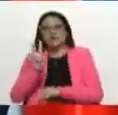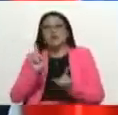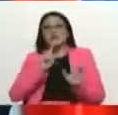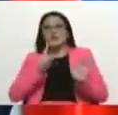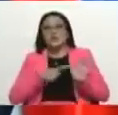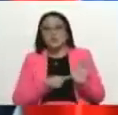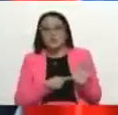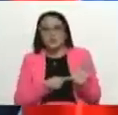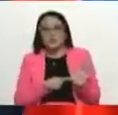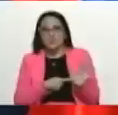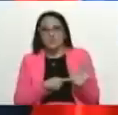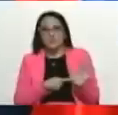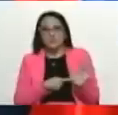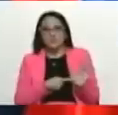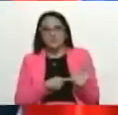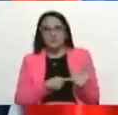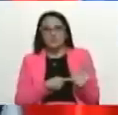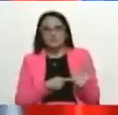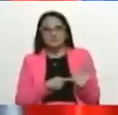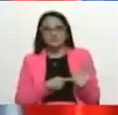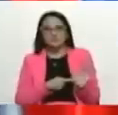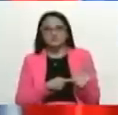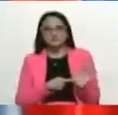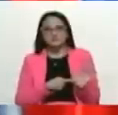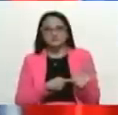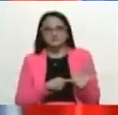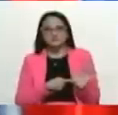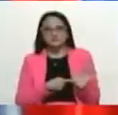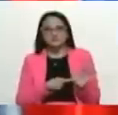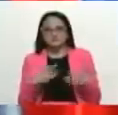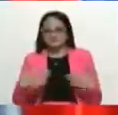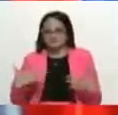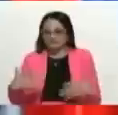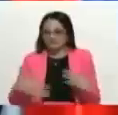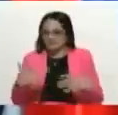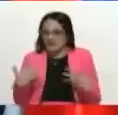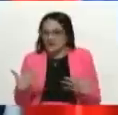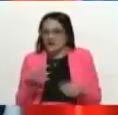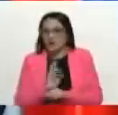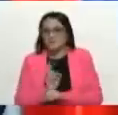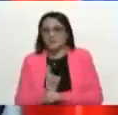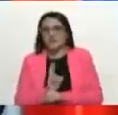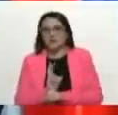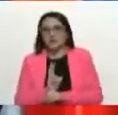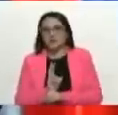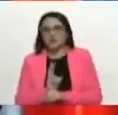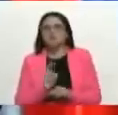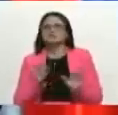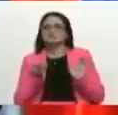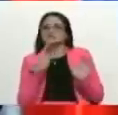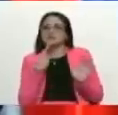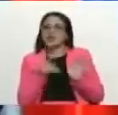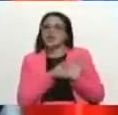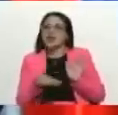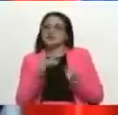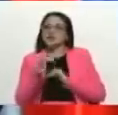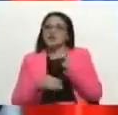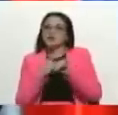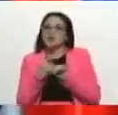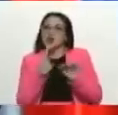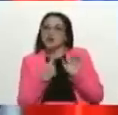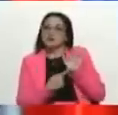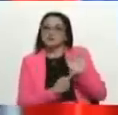cumplan de manera diligente, tal como lo establece el derecho internacional.